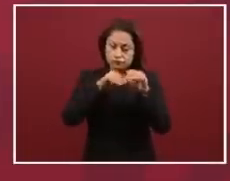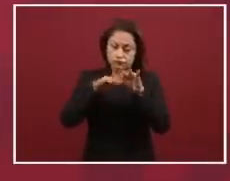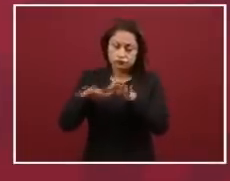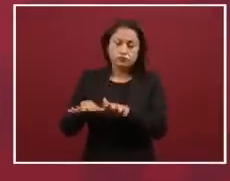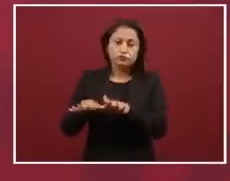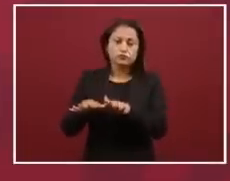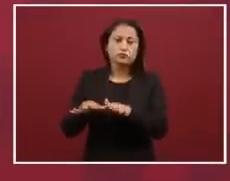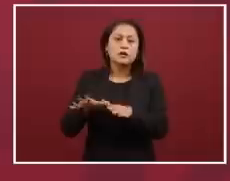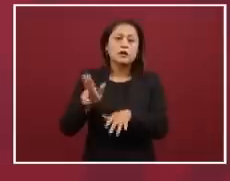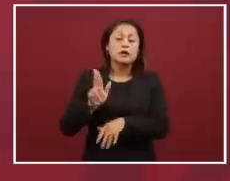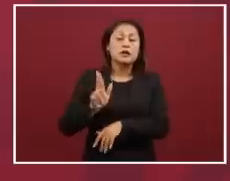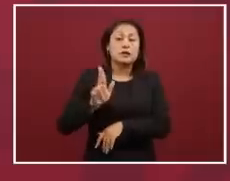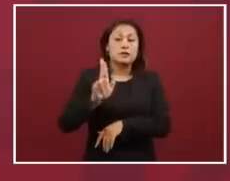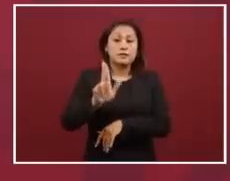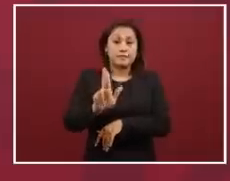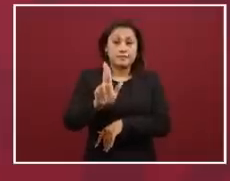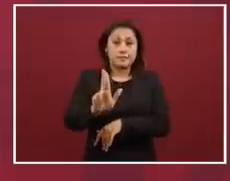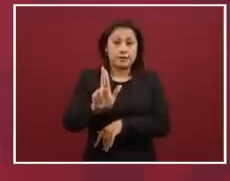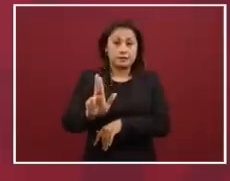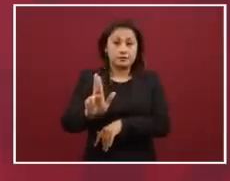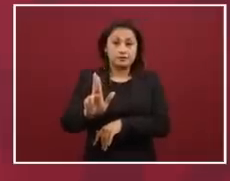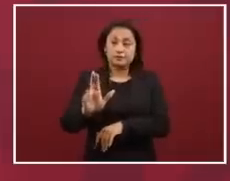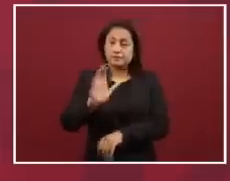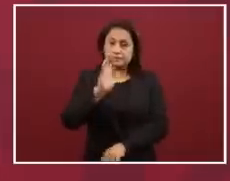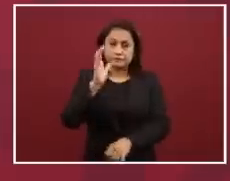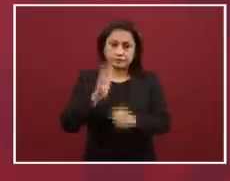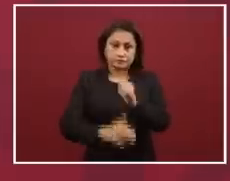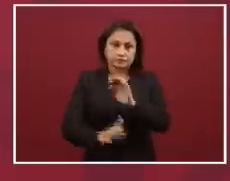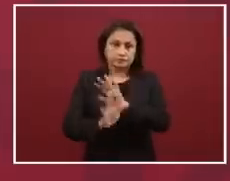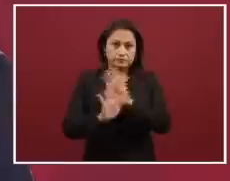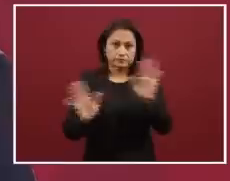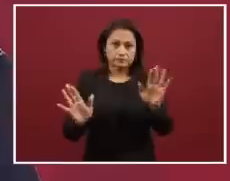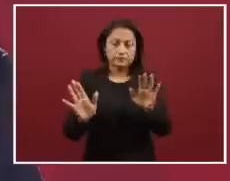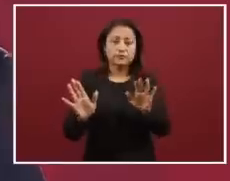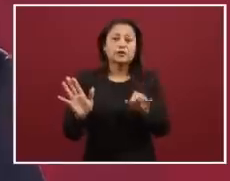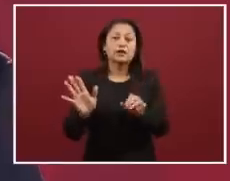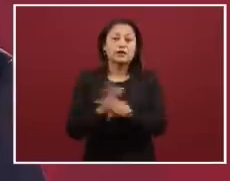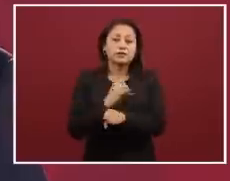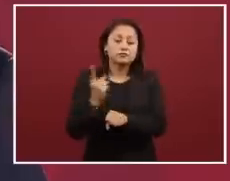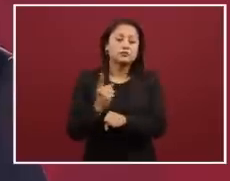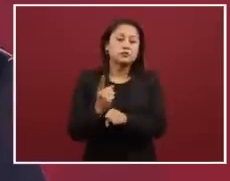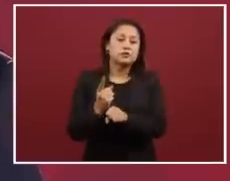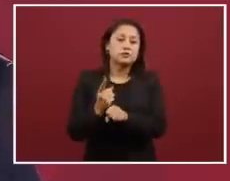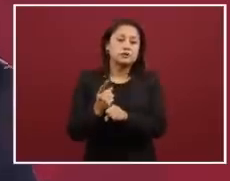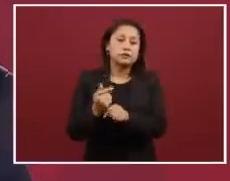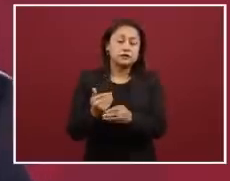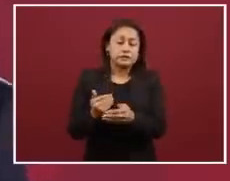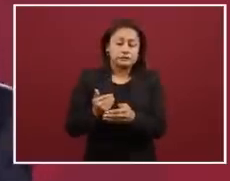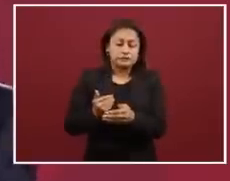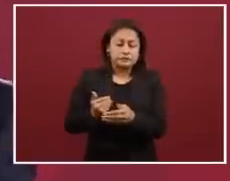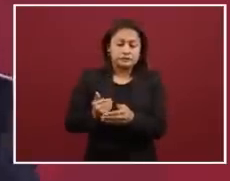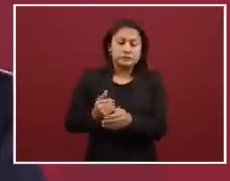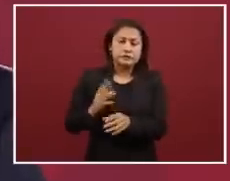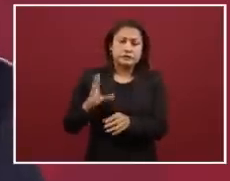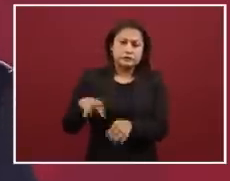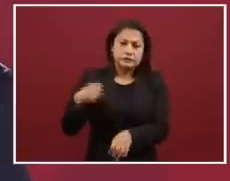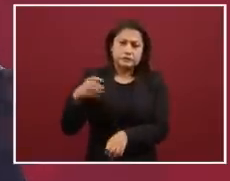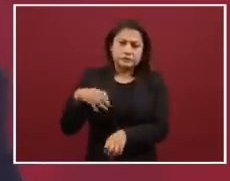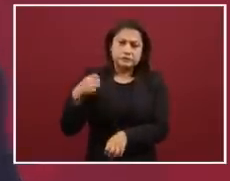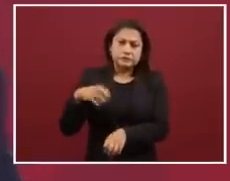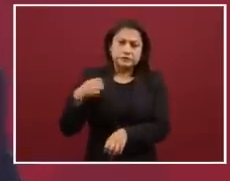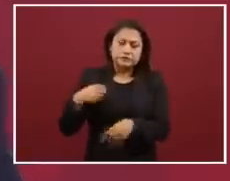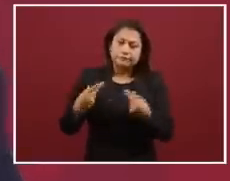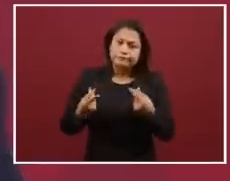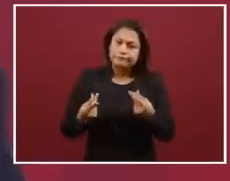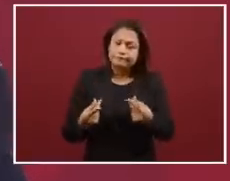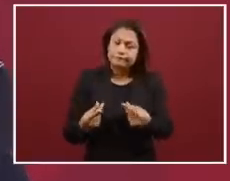para el día martes de la semana que entra, porque se han tenido que hacer muchos esfuerzos para acelerar el paso. Les